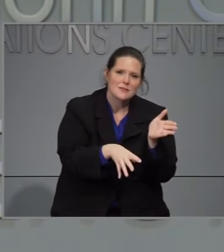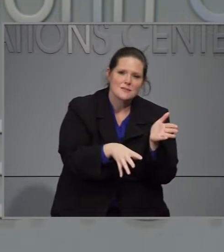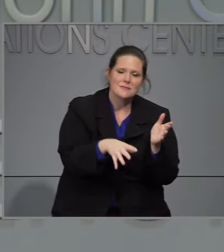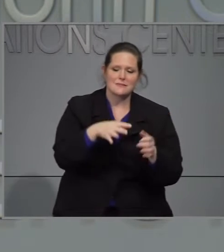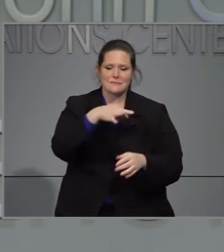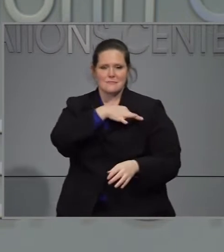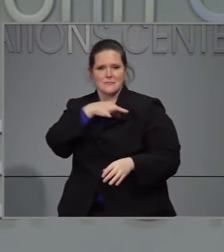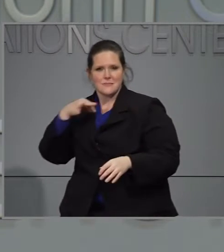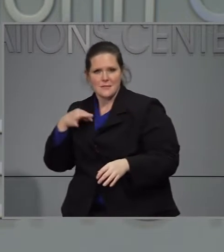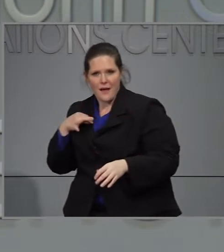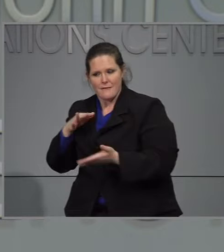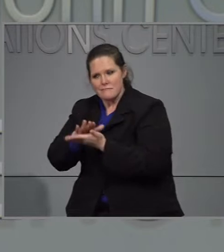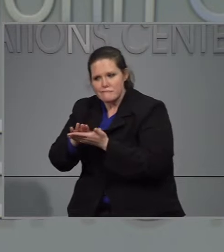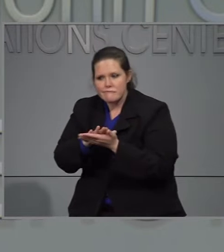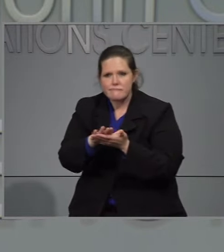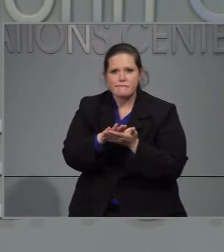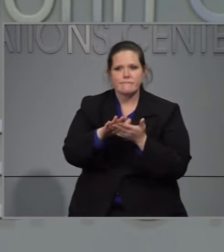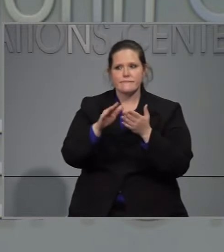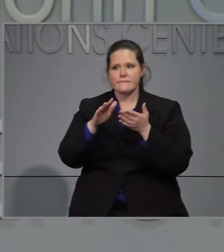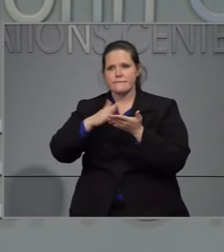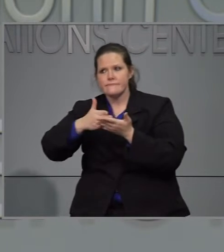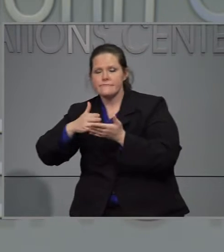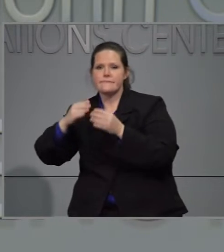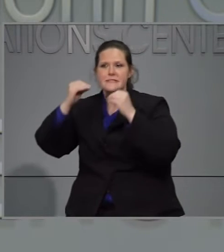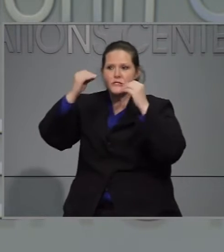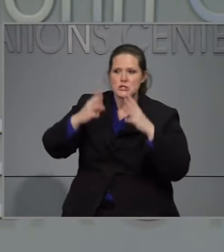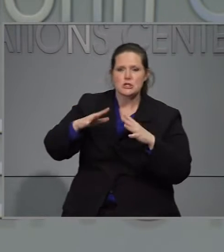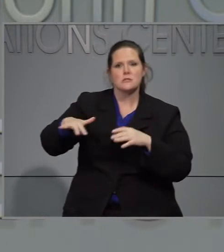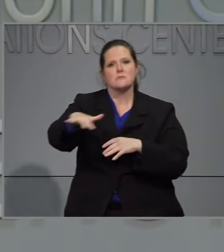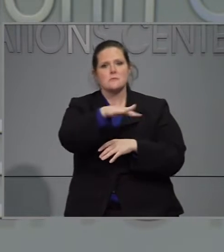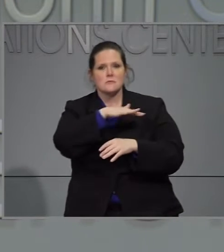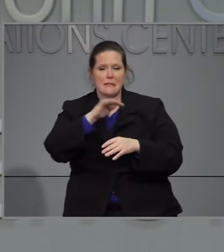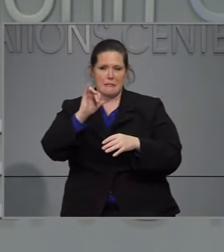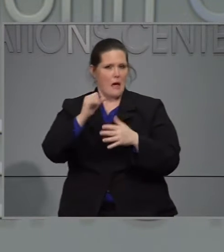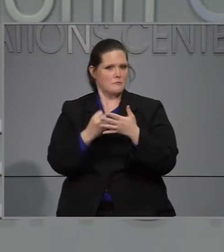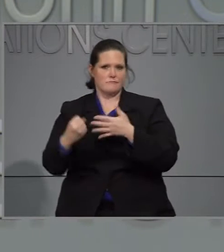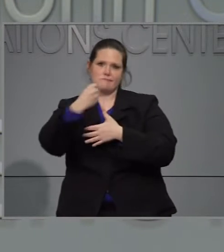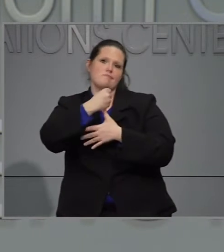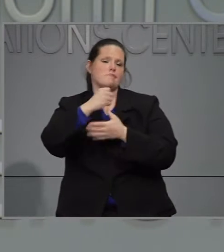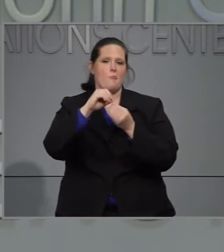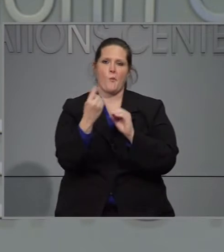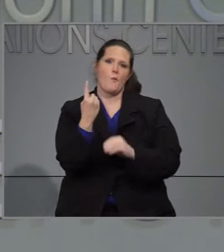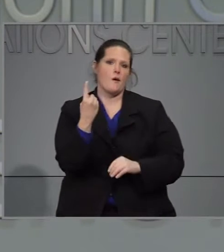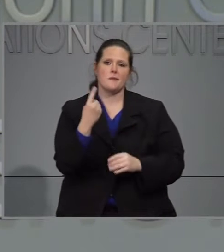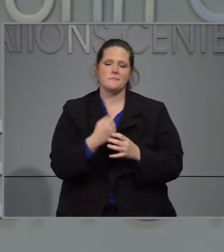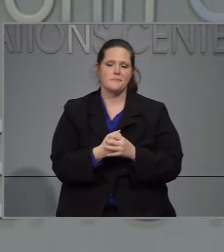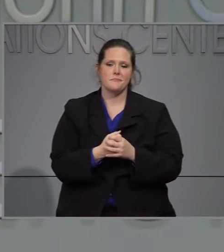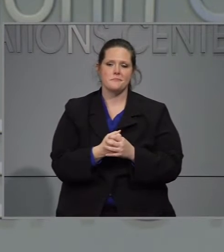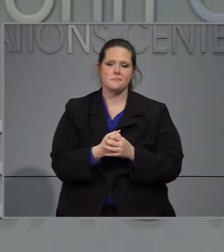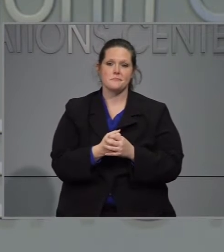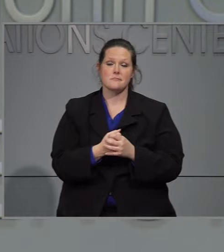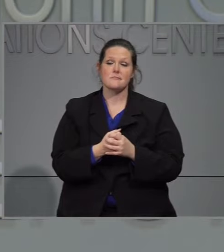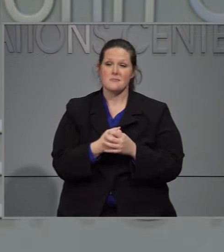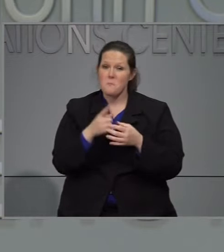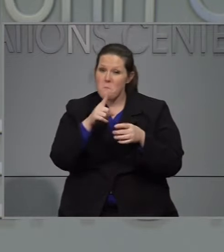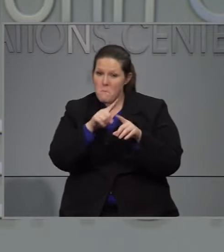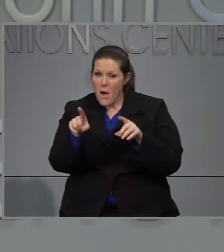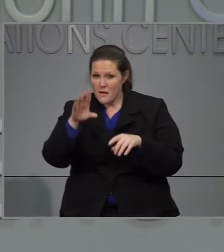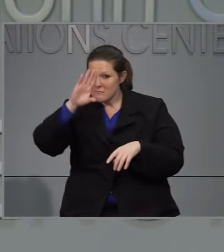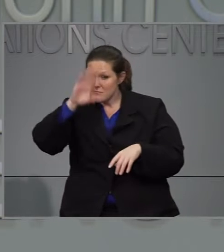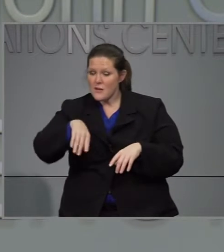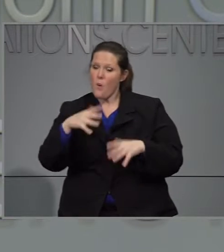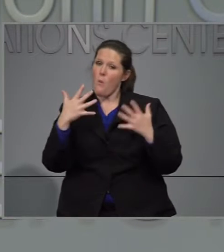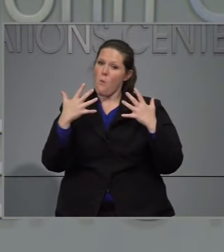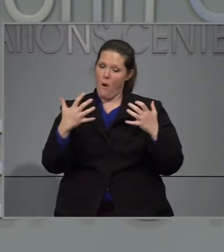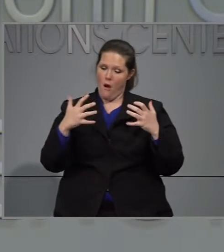número uno. Pero además sabemos de que es importante que nuestros niños vuelvan a la escuela lo más pronto posible de forma